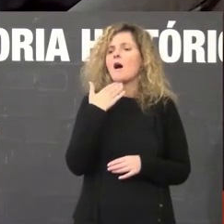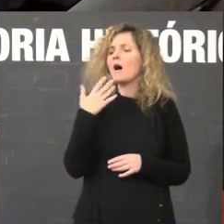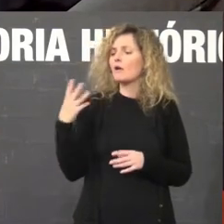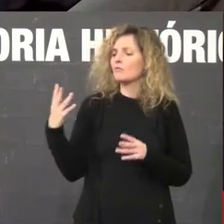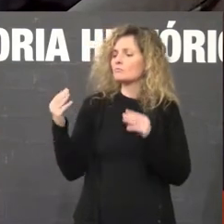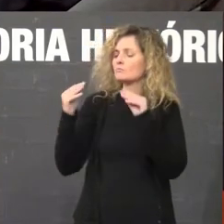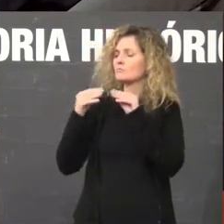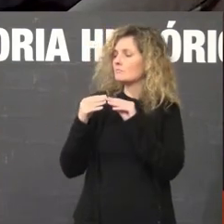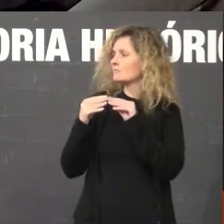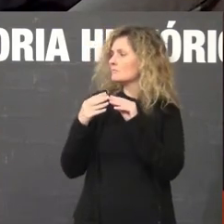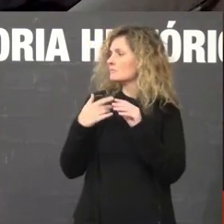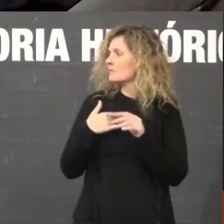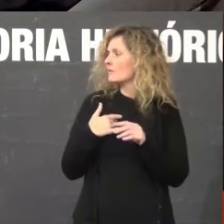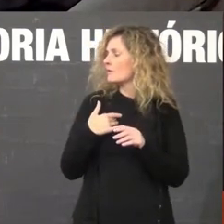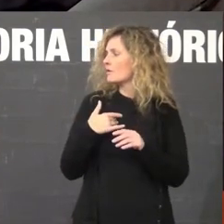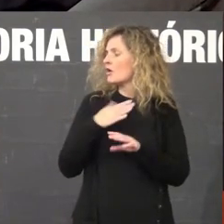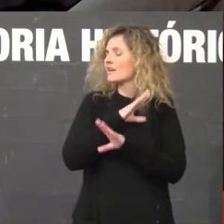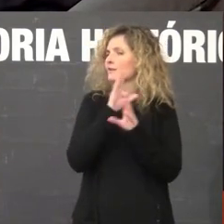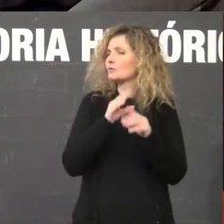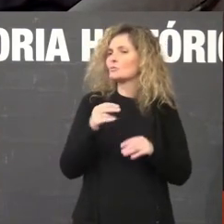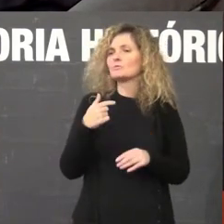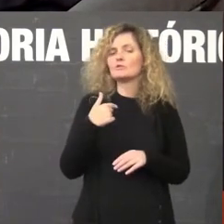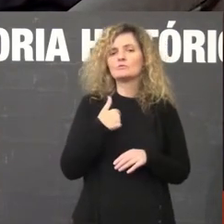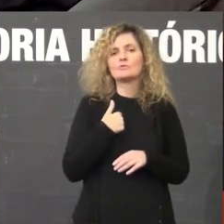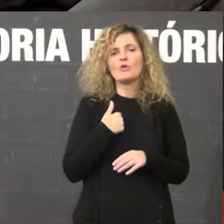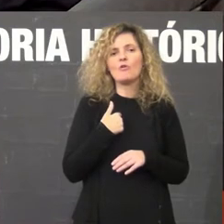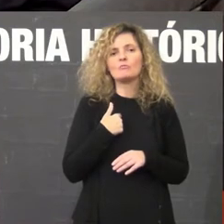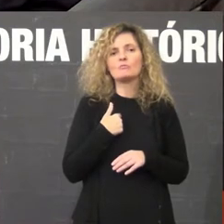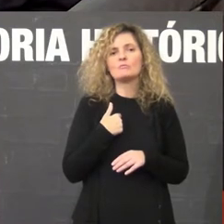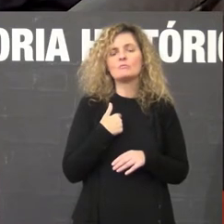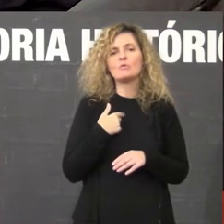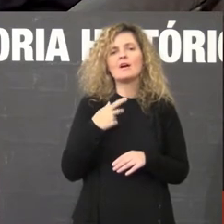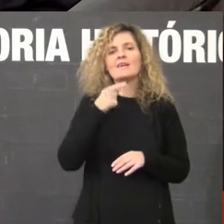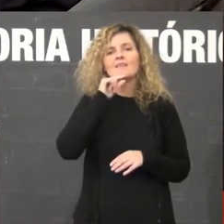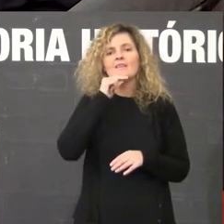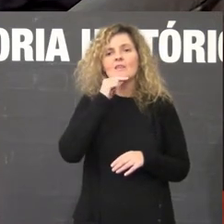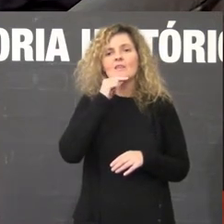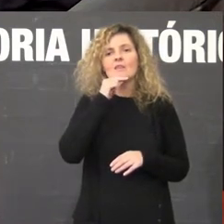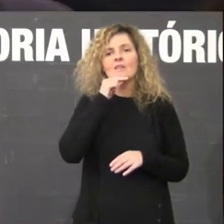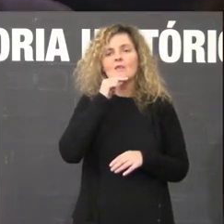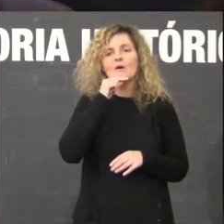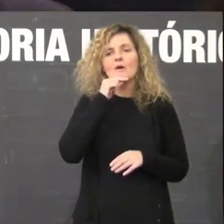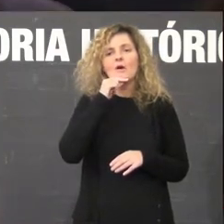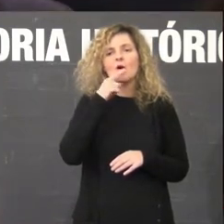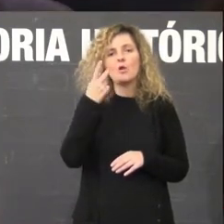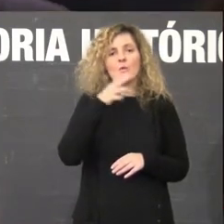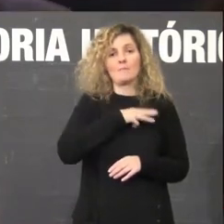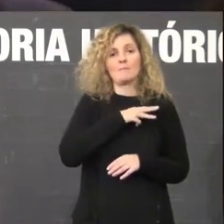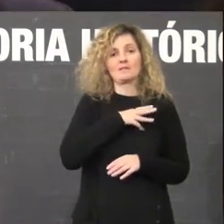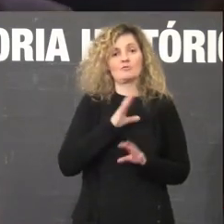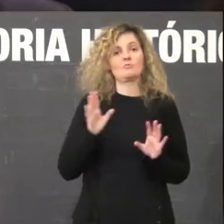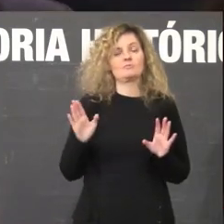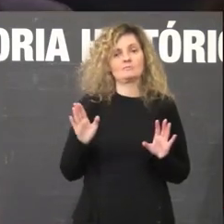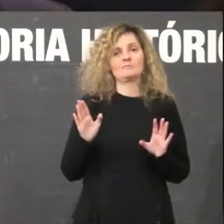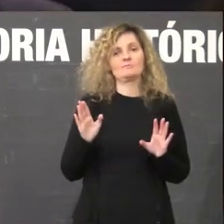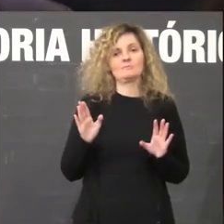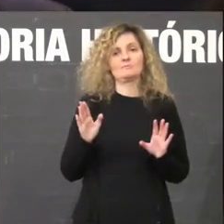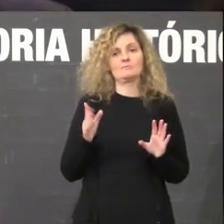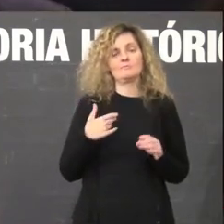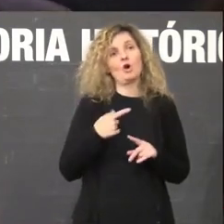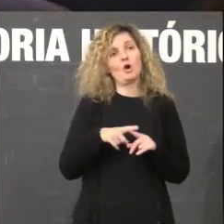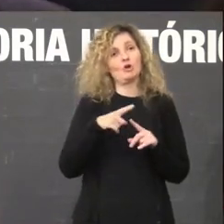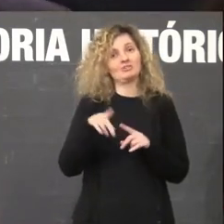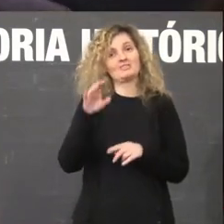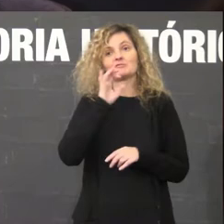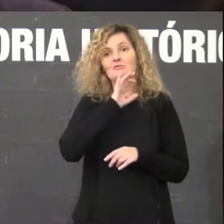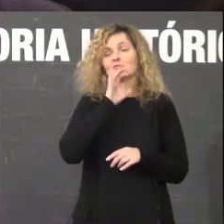conmigo que resulta que eu son neto dun masón. Cousas